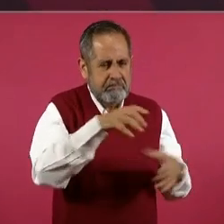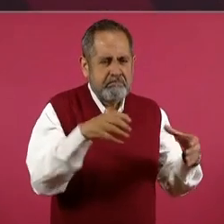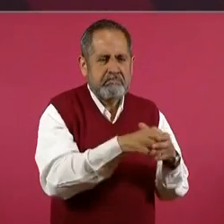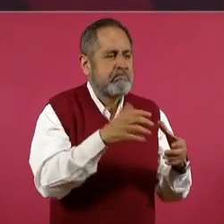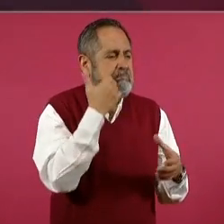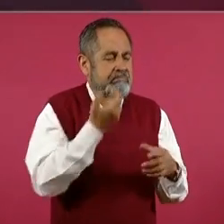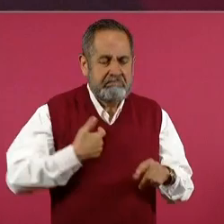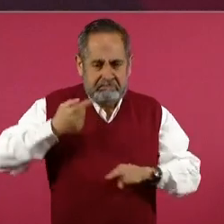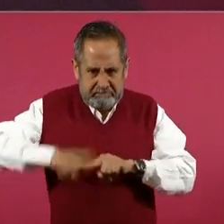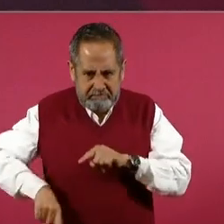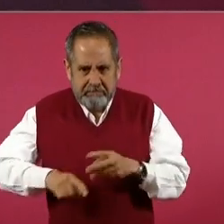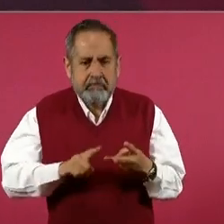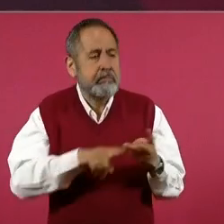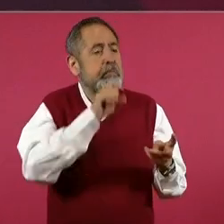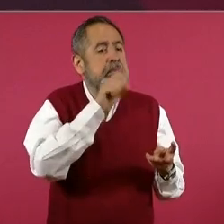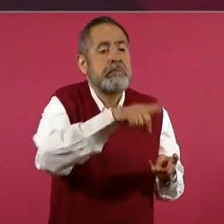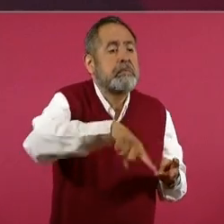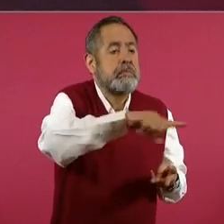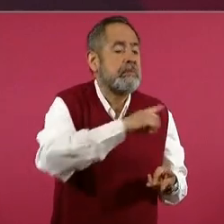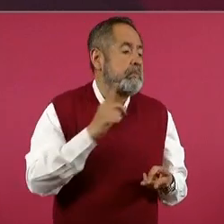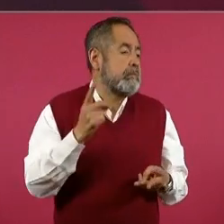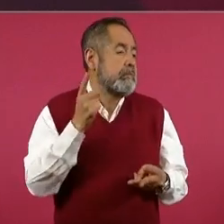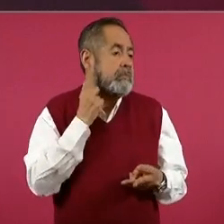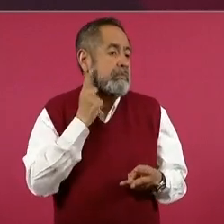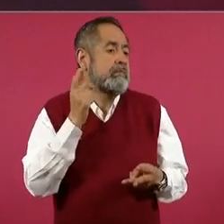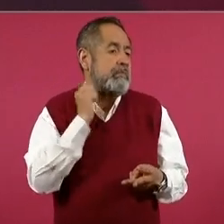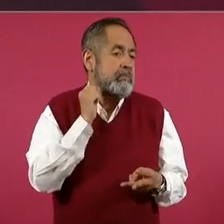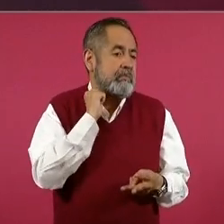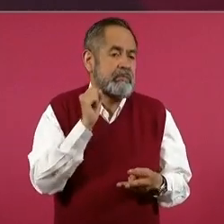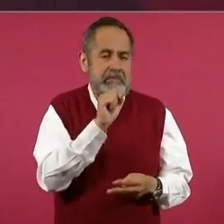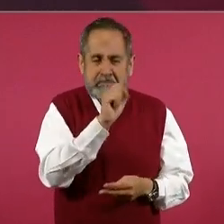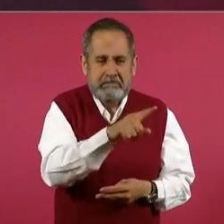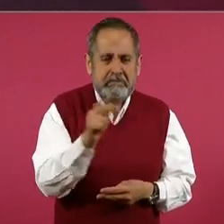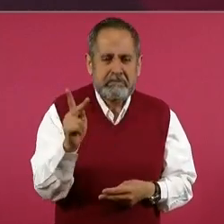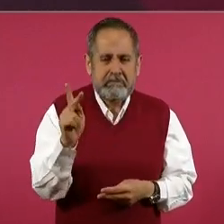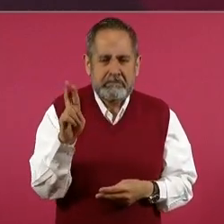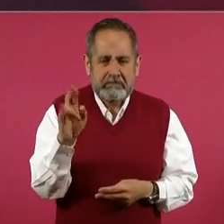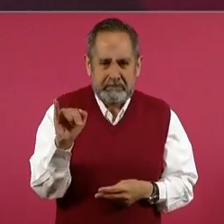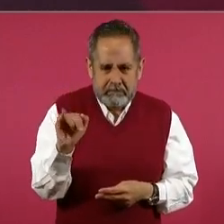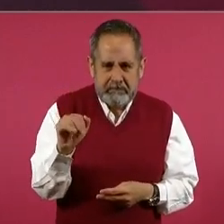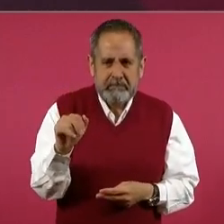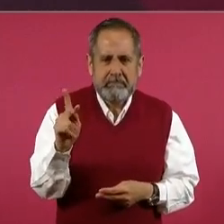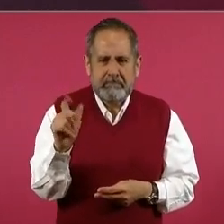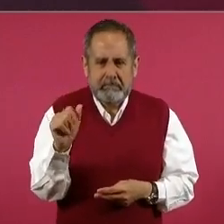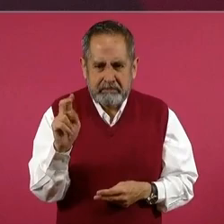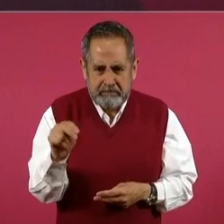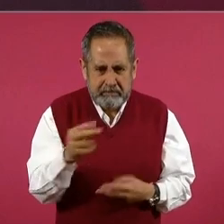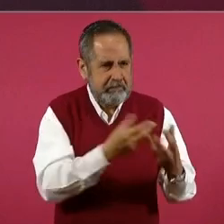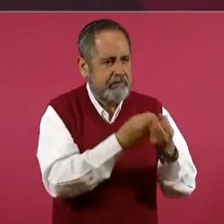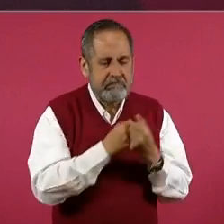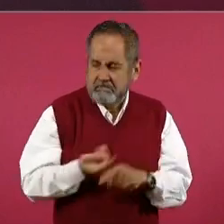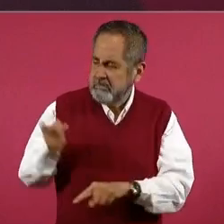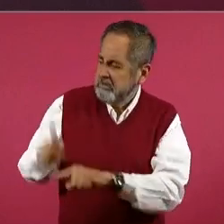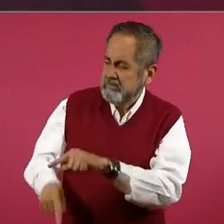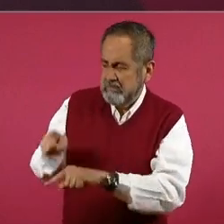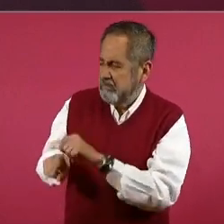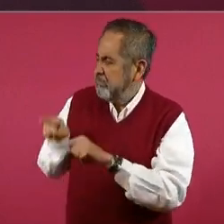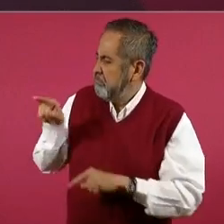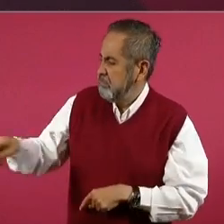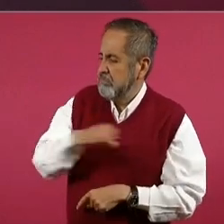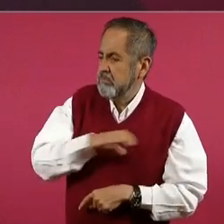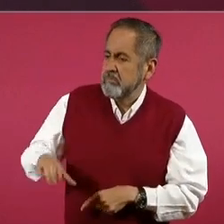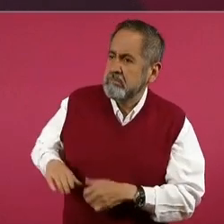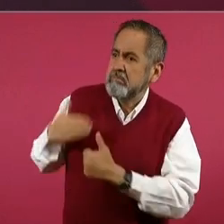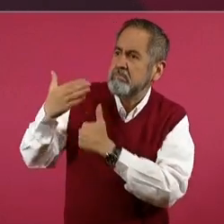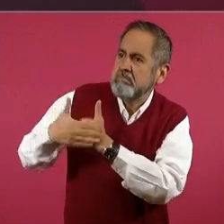los legisladores del PRI, del PAN, era que yo no participara como candidato a la presidencia.